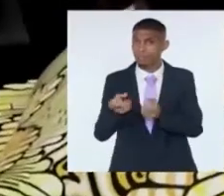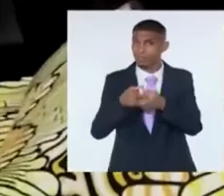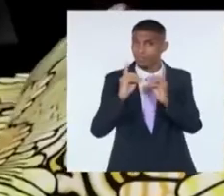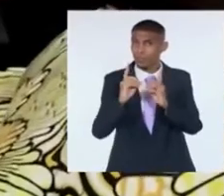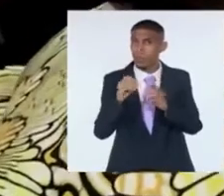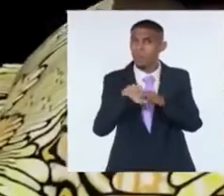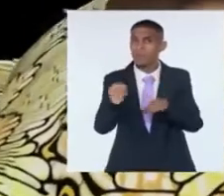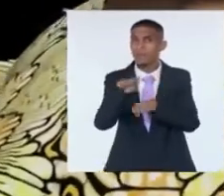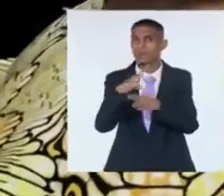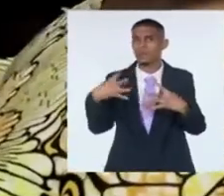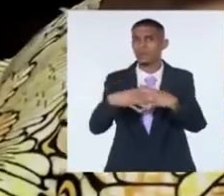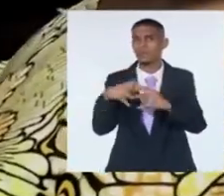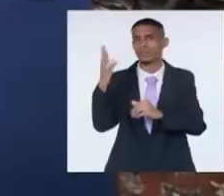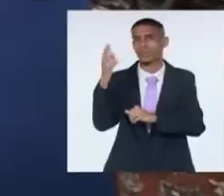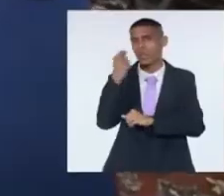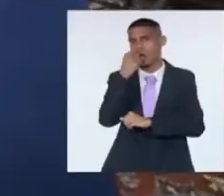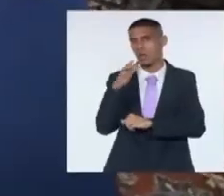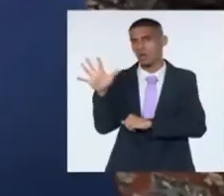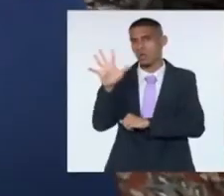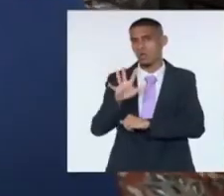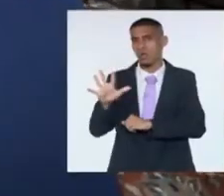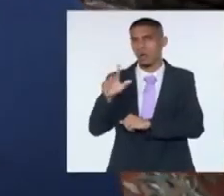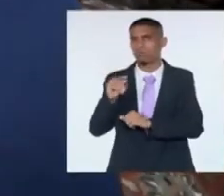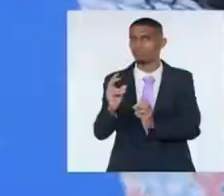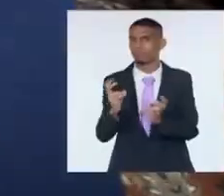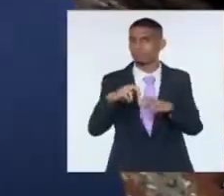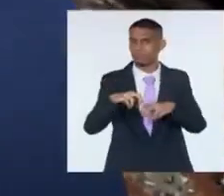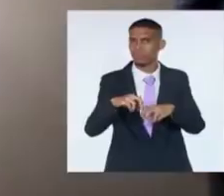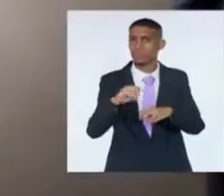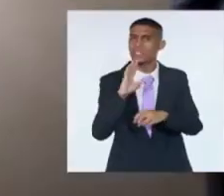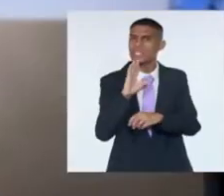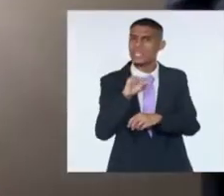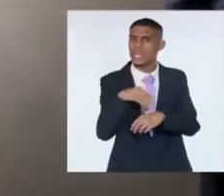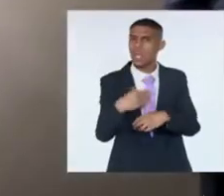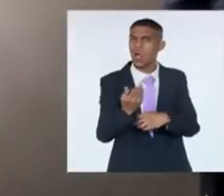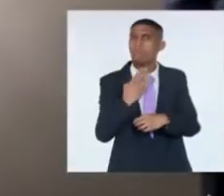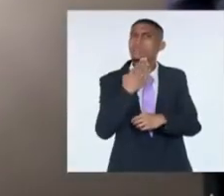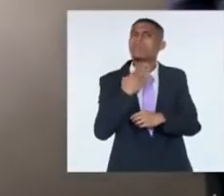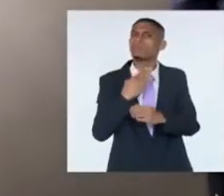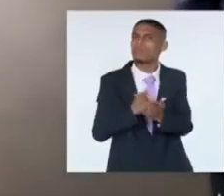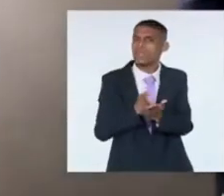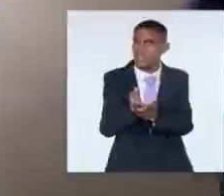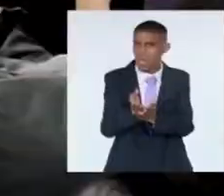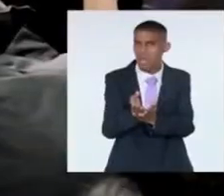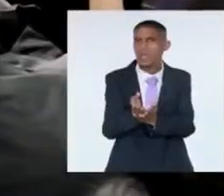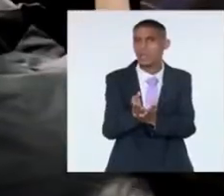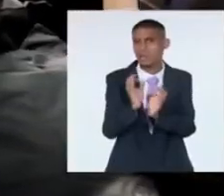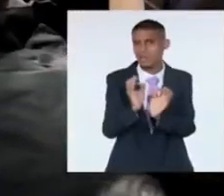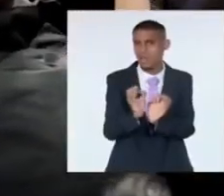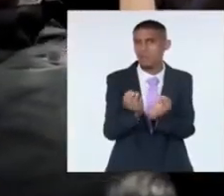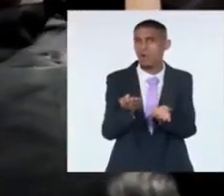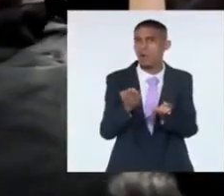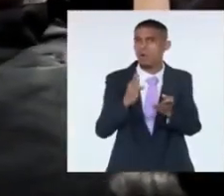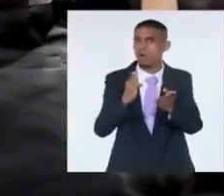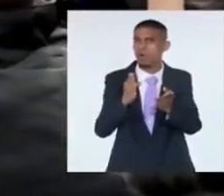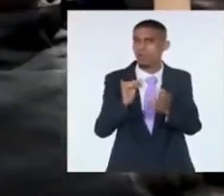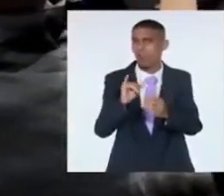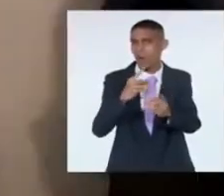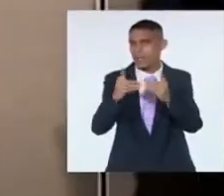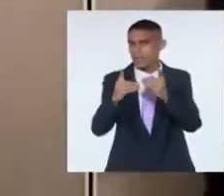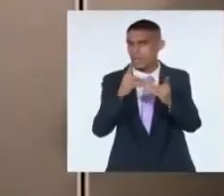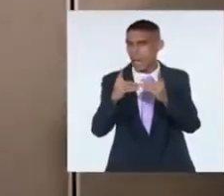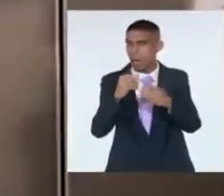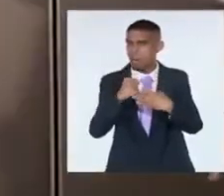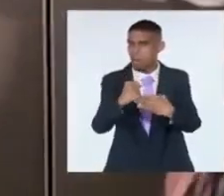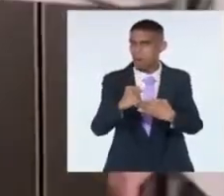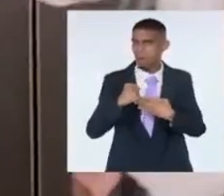ministro de relaciones exteriores de Angola de Antonio a quien le expresó el deseo de impulsar una agenda bilateral en materia de comercio y cooperación hasta